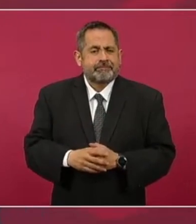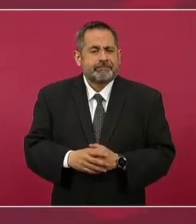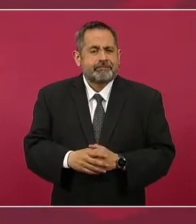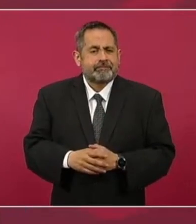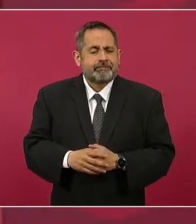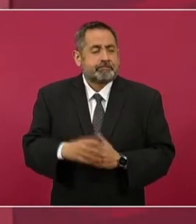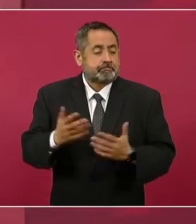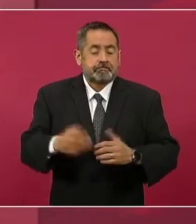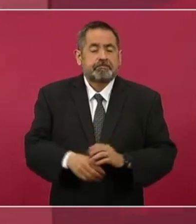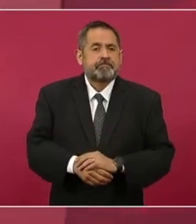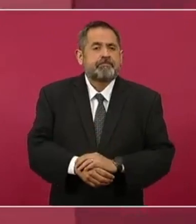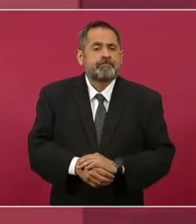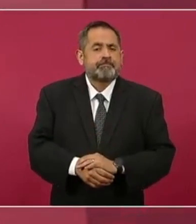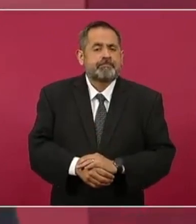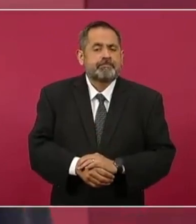Y